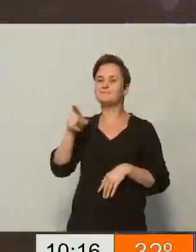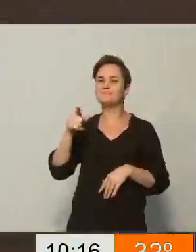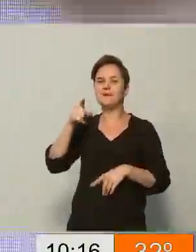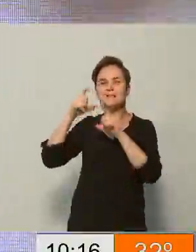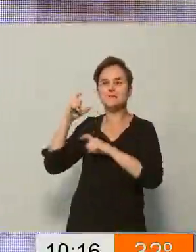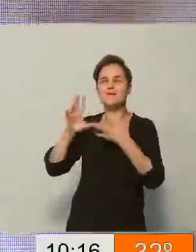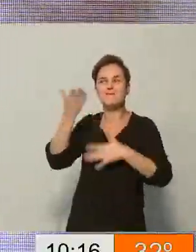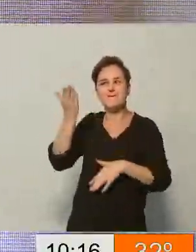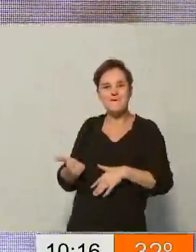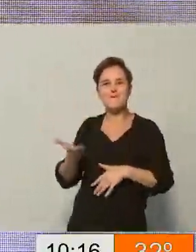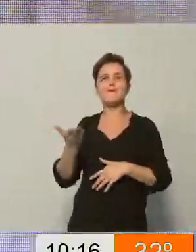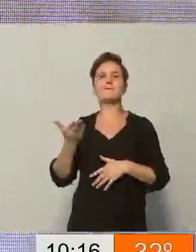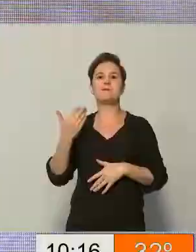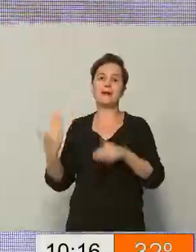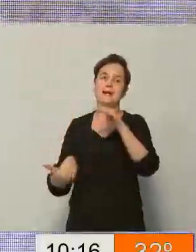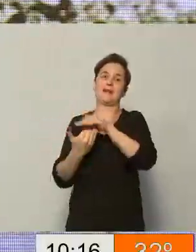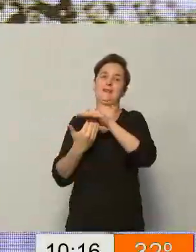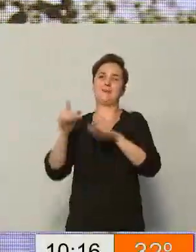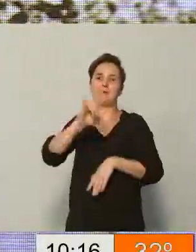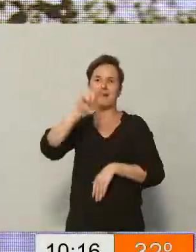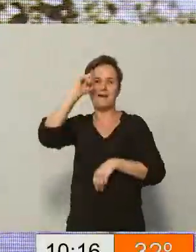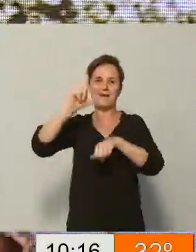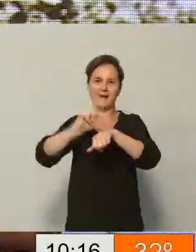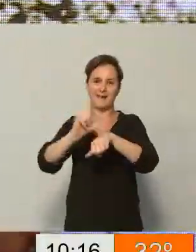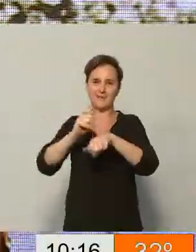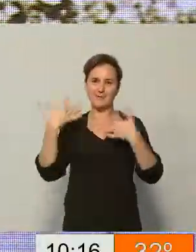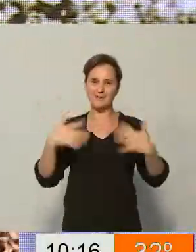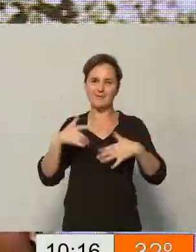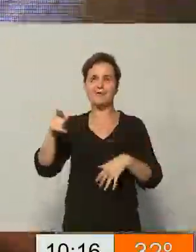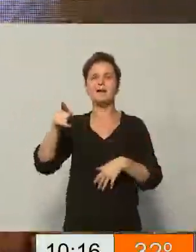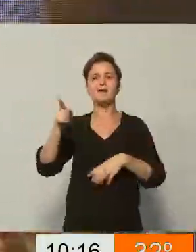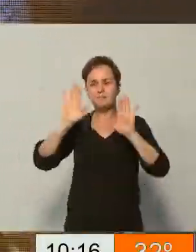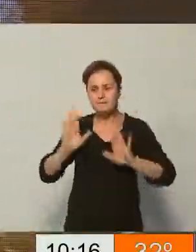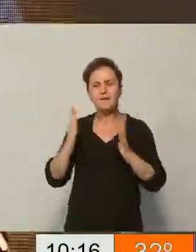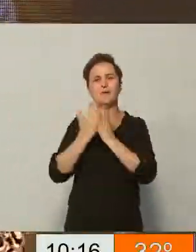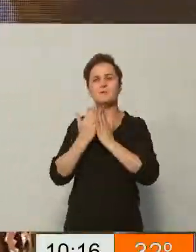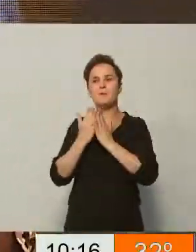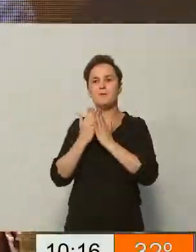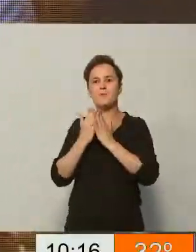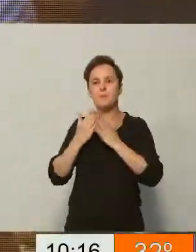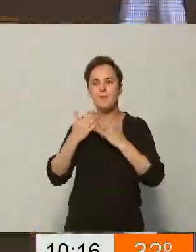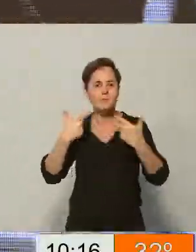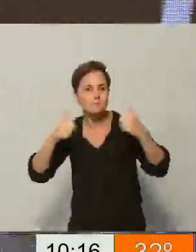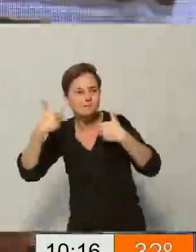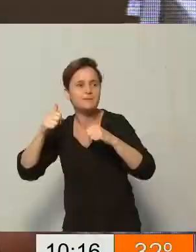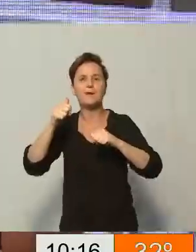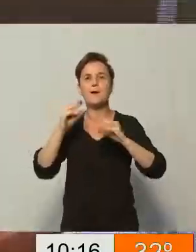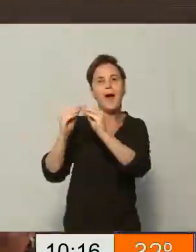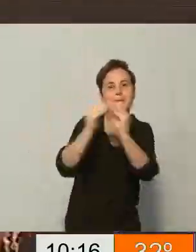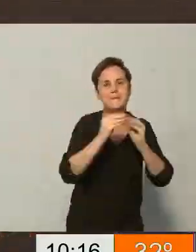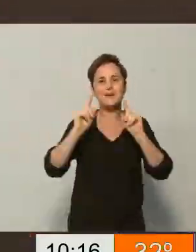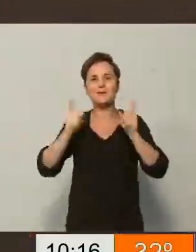de Enrique, el rector de la Universidad Nacional del Litoral, que se formó, que hizo amigos, que fue pasando por